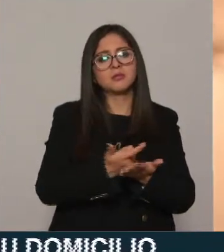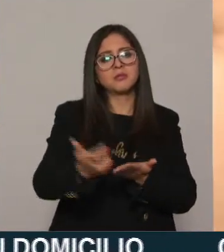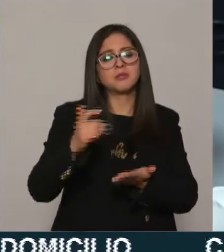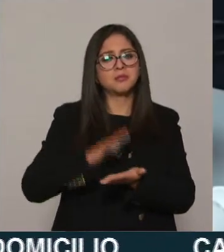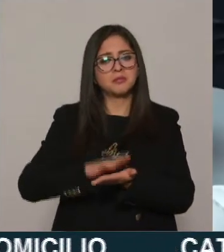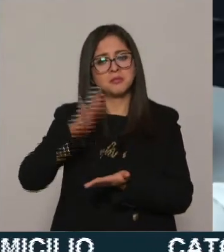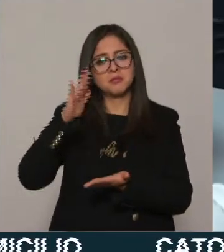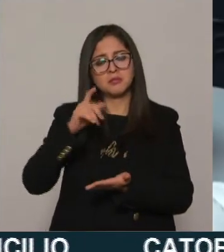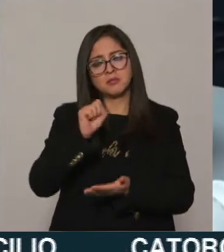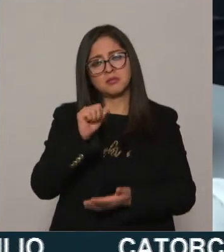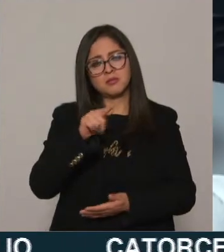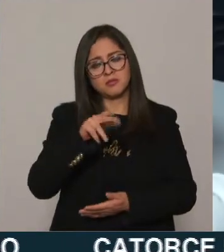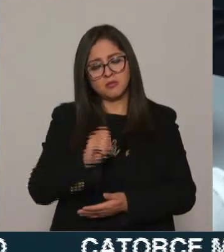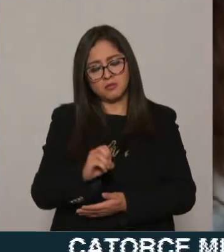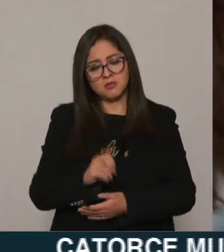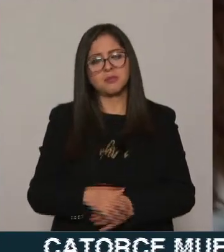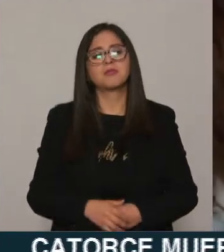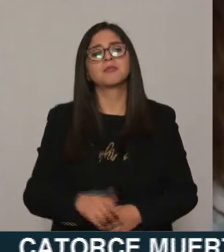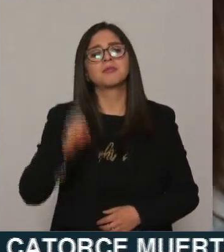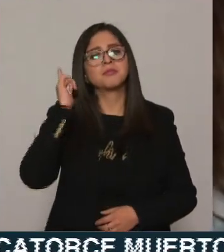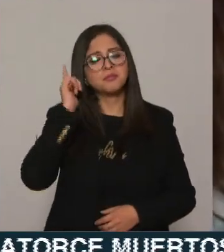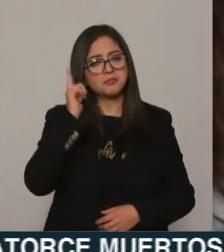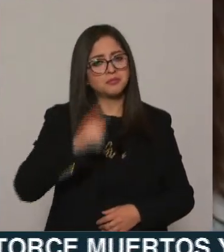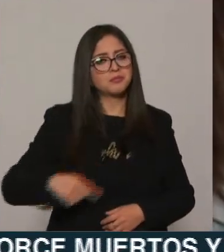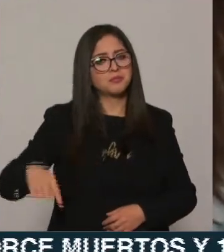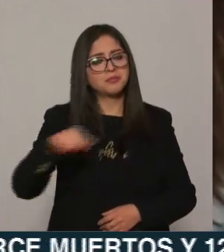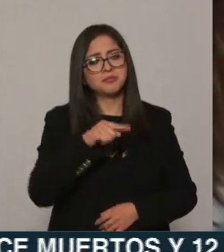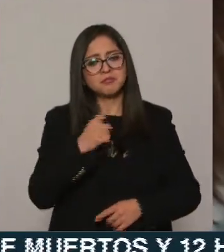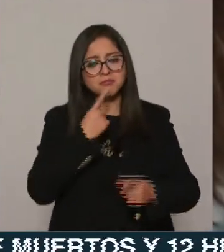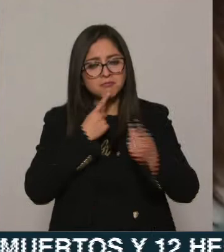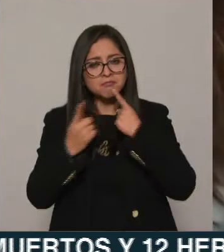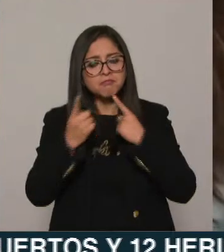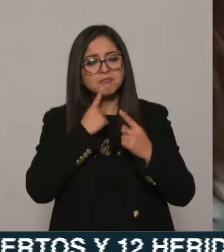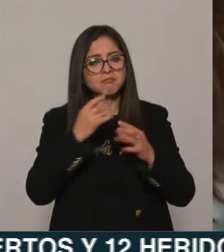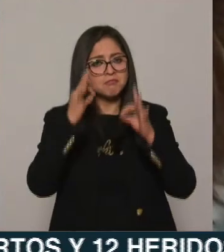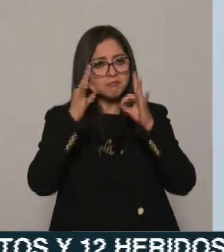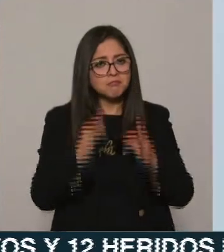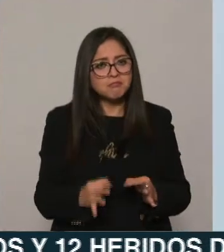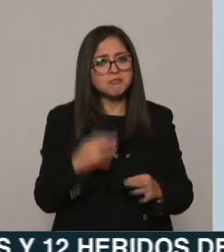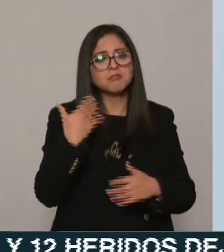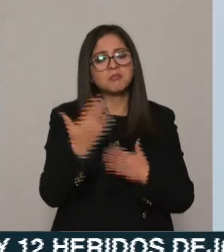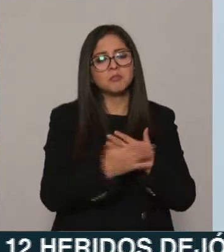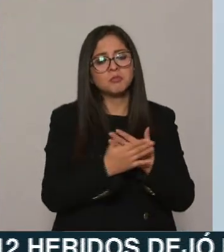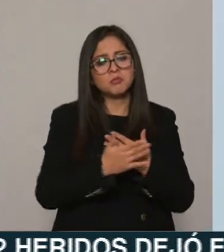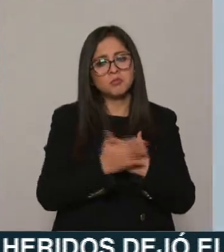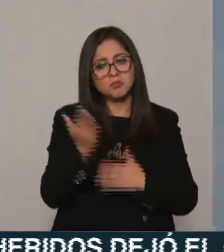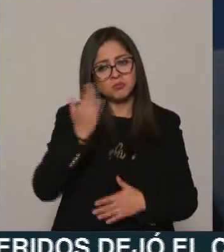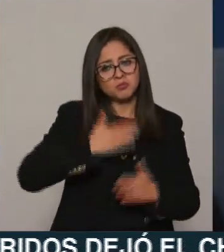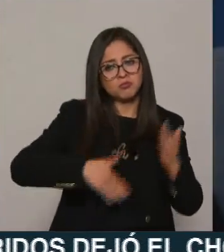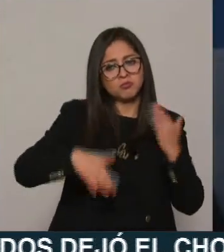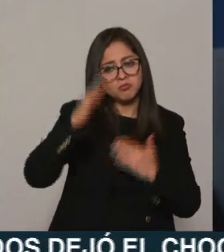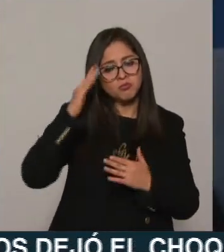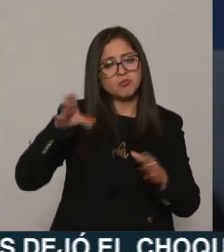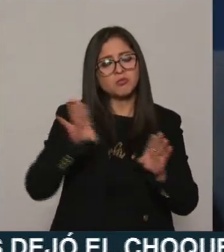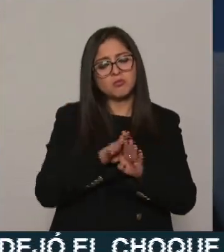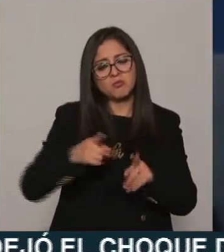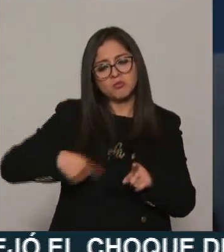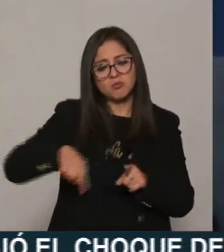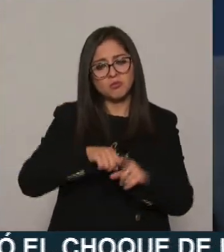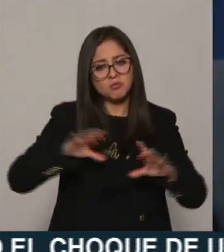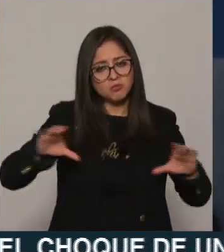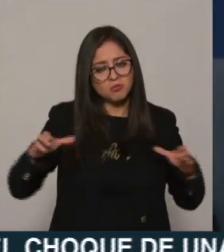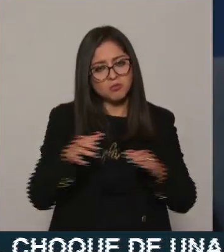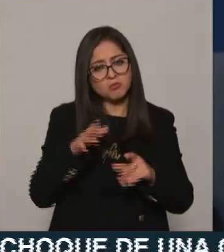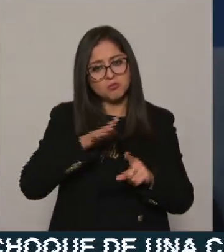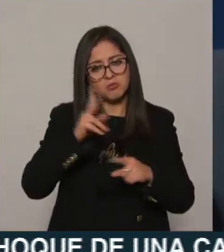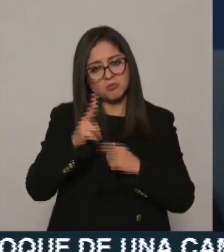mínimo. Esperamos que nuestras experiencias de diálogo y concertación sean un punto de inflexión en la forma en la que enfrentamos como